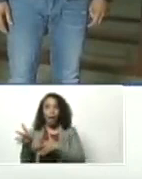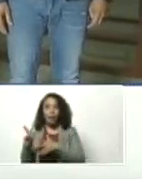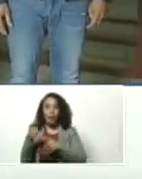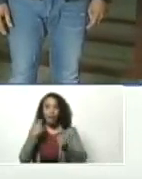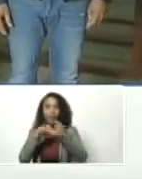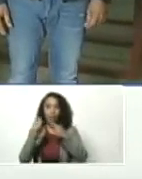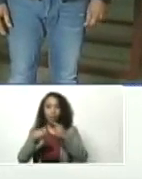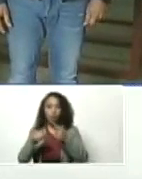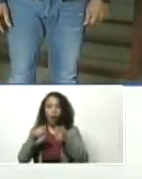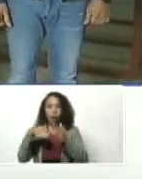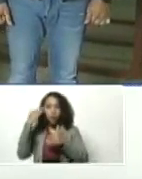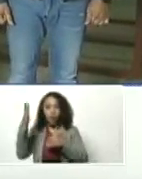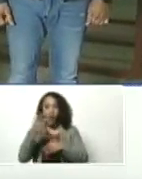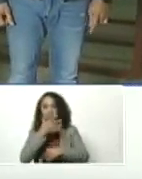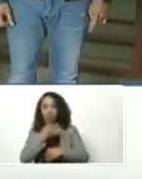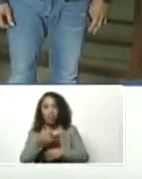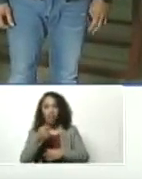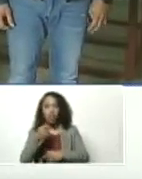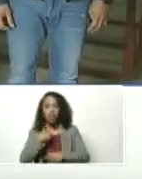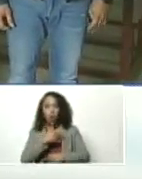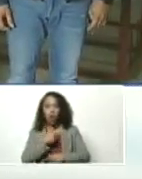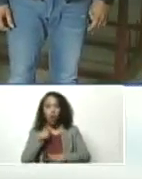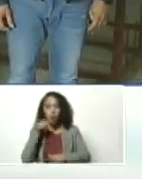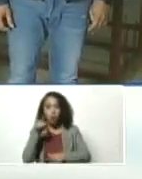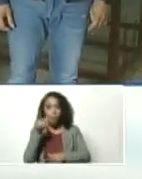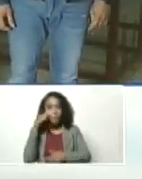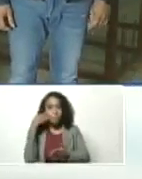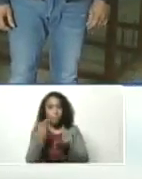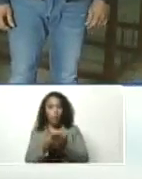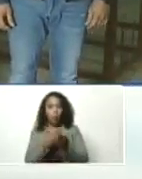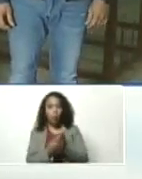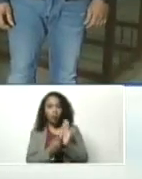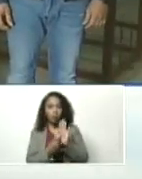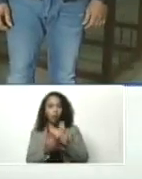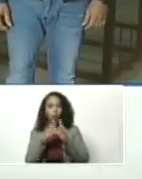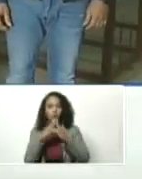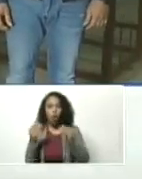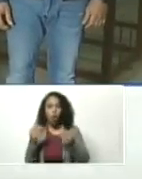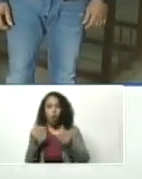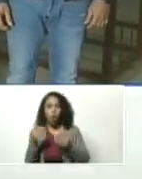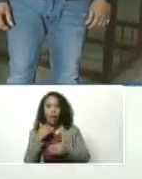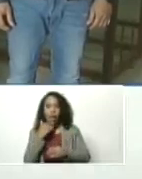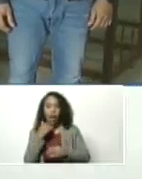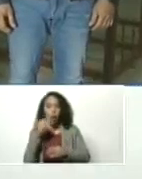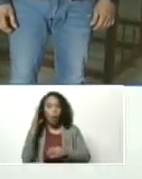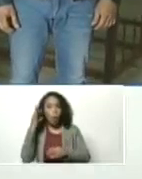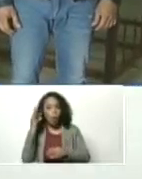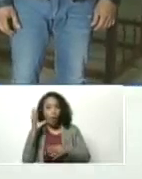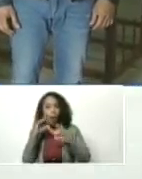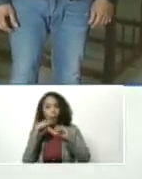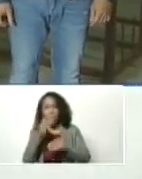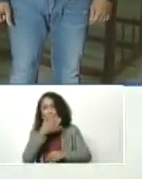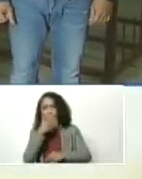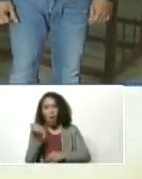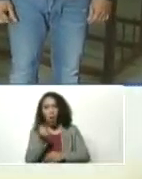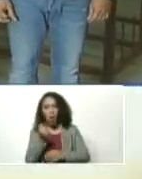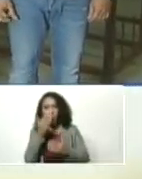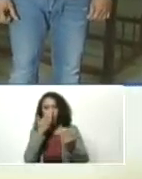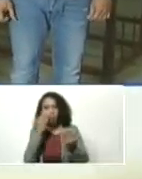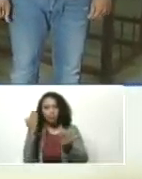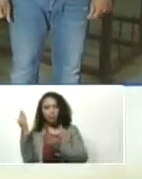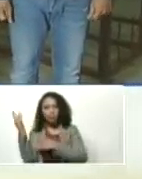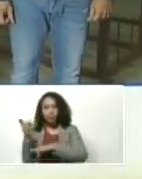Fácil. Quiero que tú conversadito allí me muestres todo. Y si hablan las mujeres, mejor.